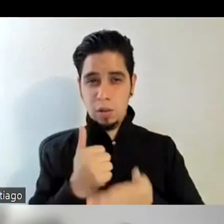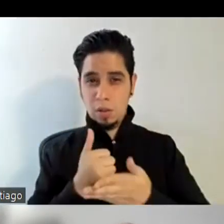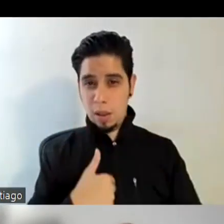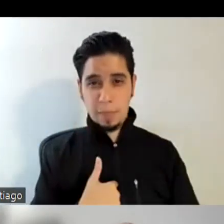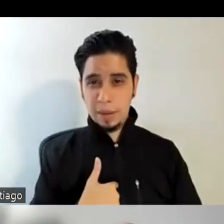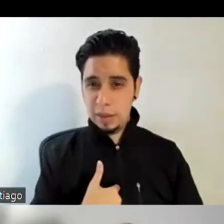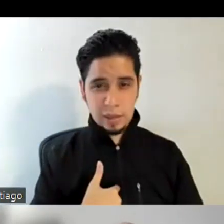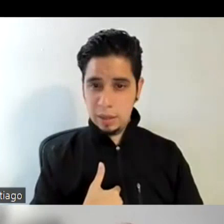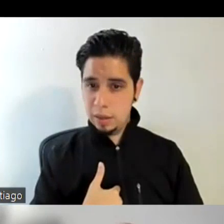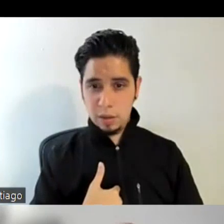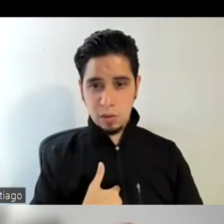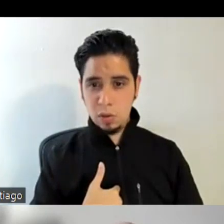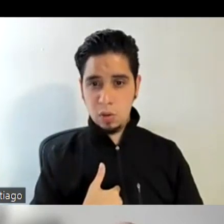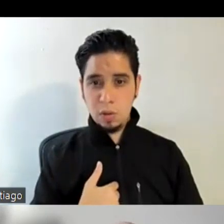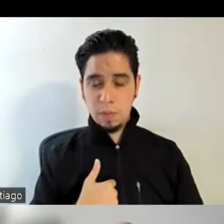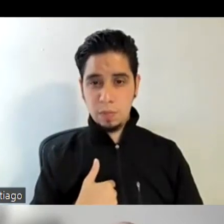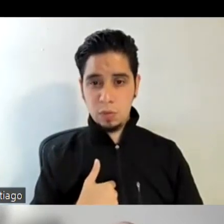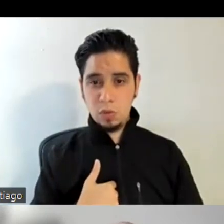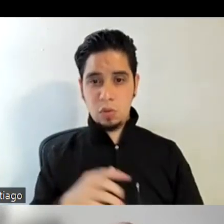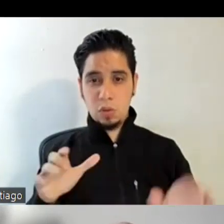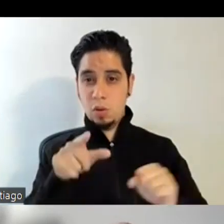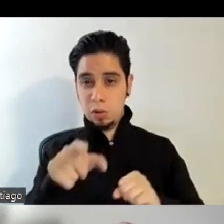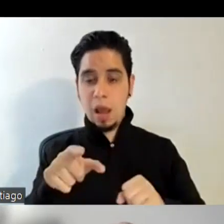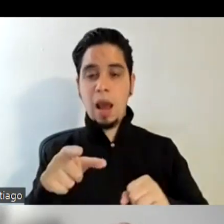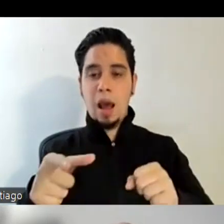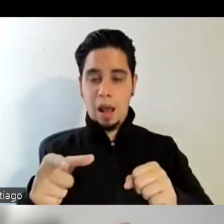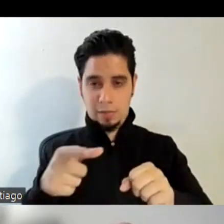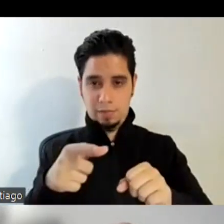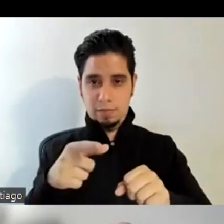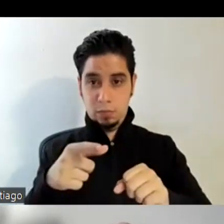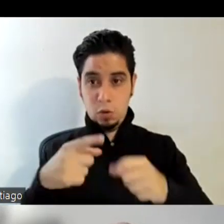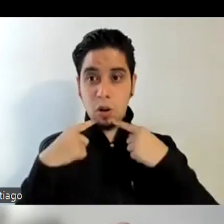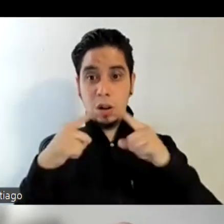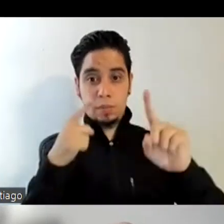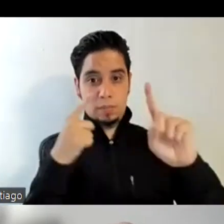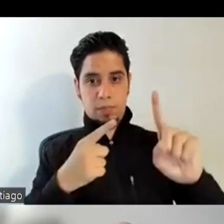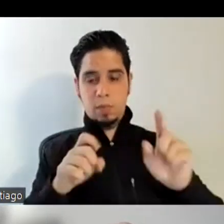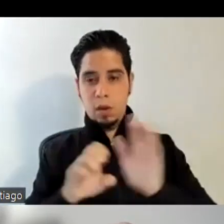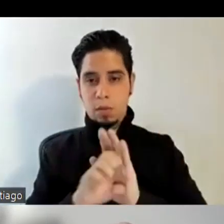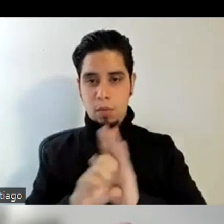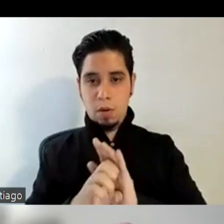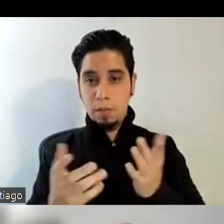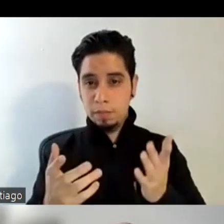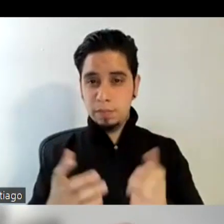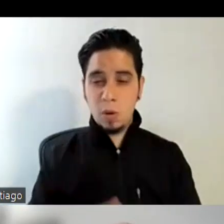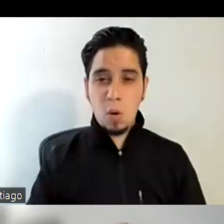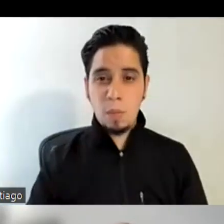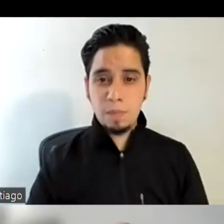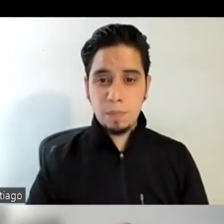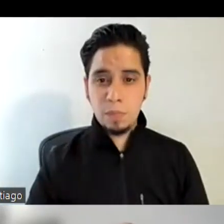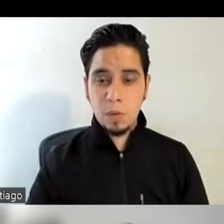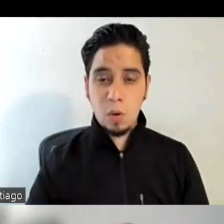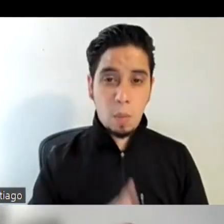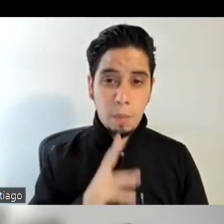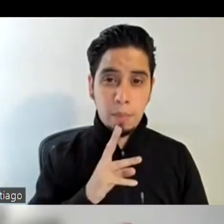dándome el espacio gratis. Sí. Yo estoy ayudándolos a ustedes a cumplir su misión, porque un bautizo, un cumpleaños, una boda, le sacarán